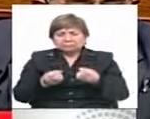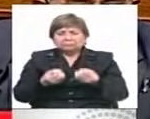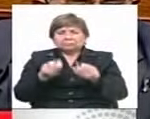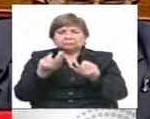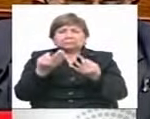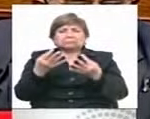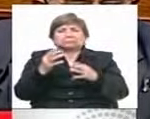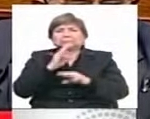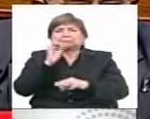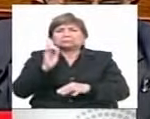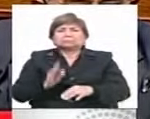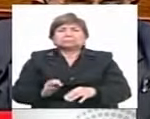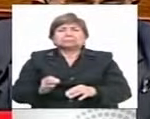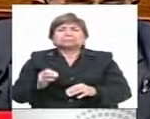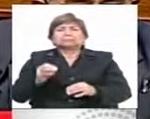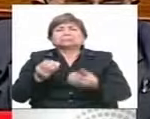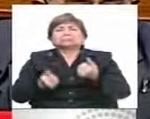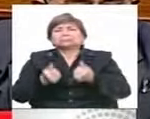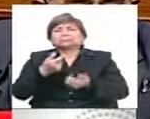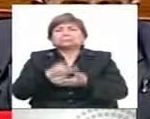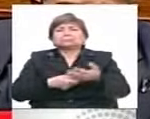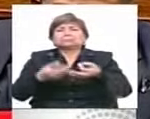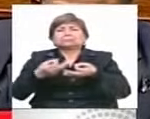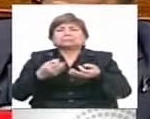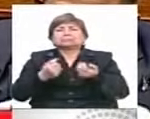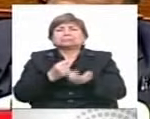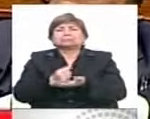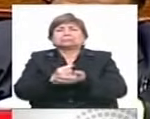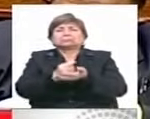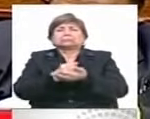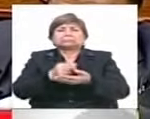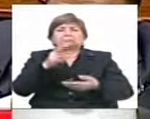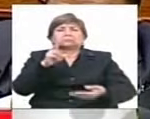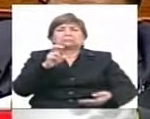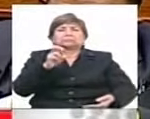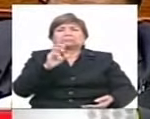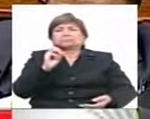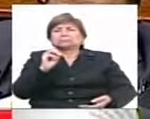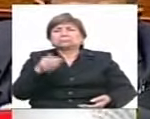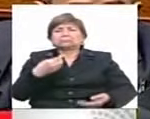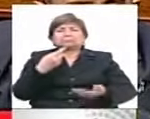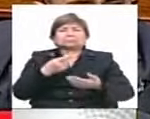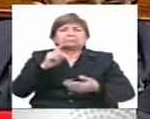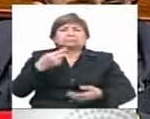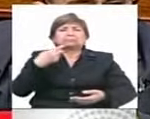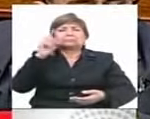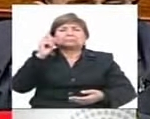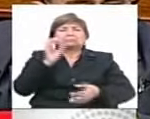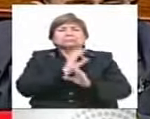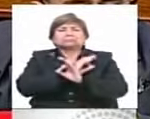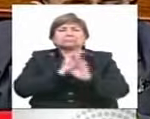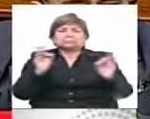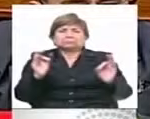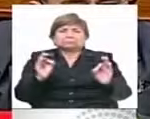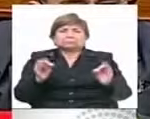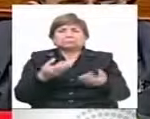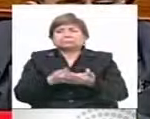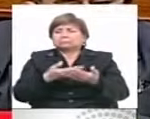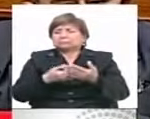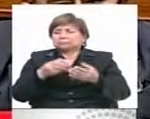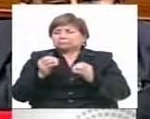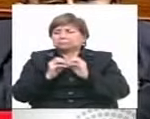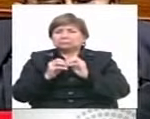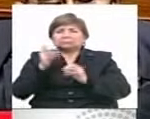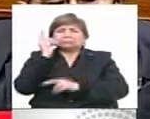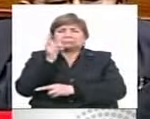nunca cualitativas. El presupuesto de deuda social, solamente los 200 millones y la promesa de los 1,000 millones para nada. Nada de reivindicación